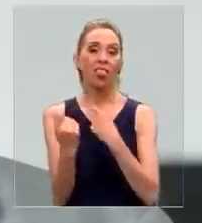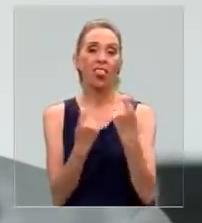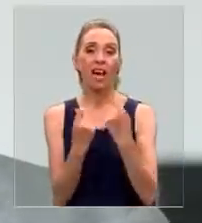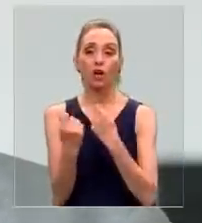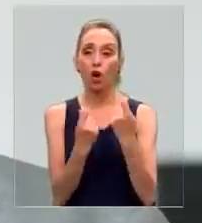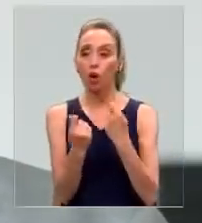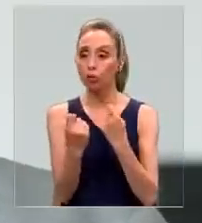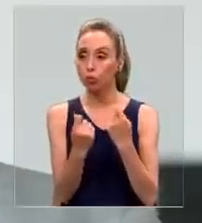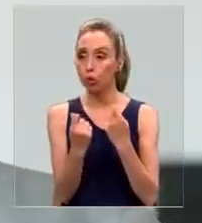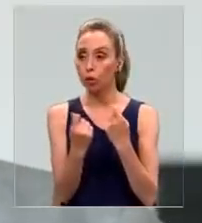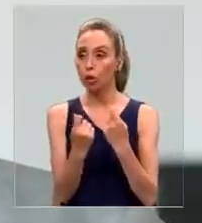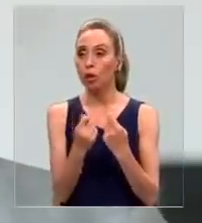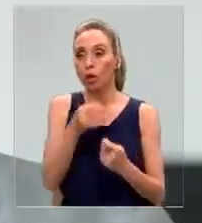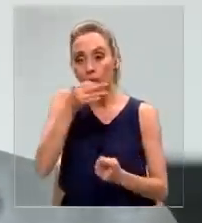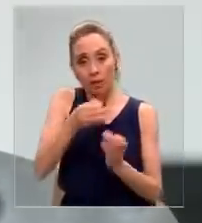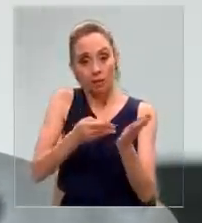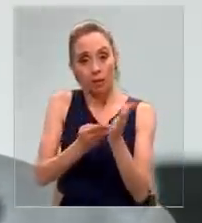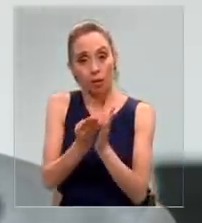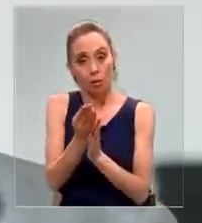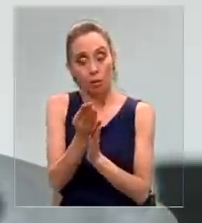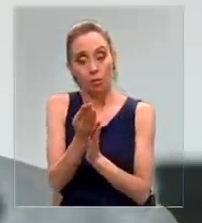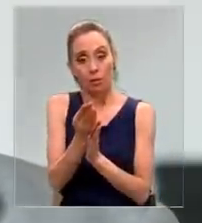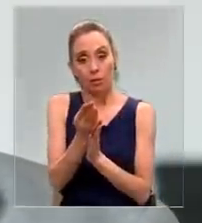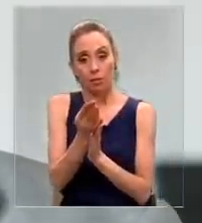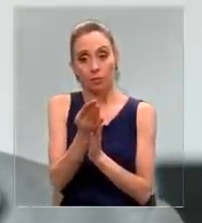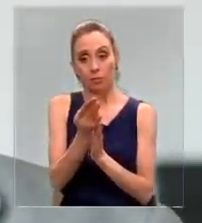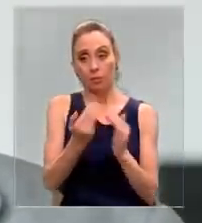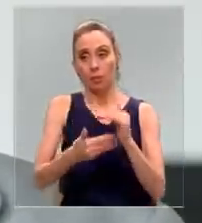fueron, lo que decía al principio, en algún